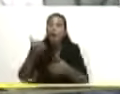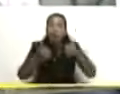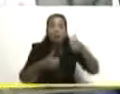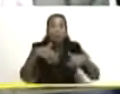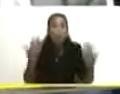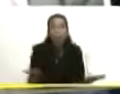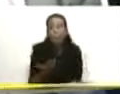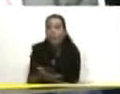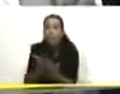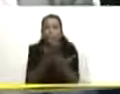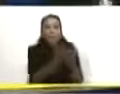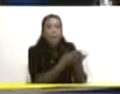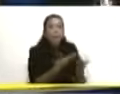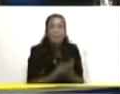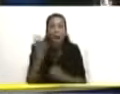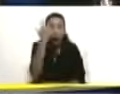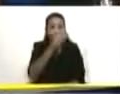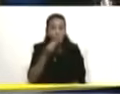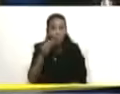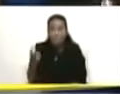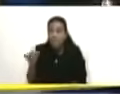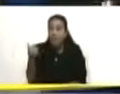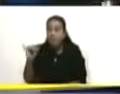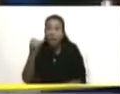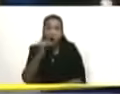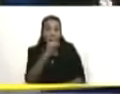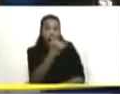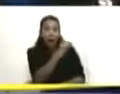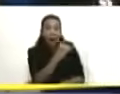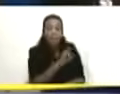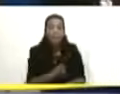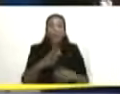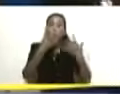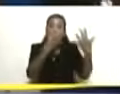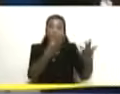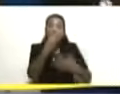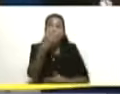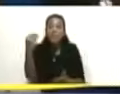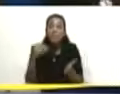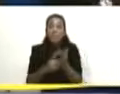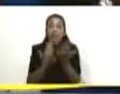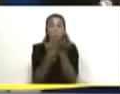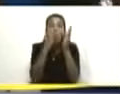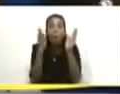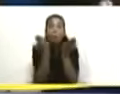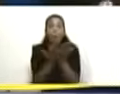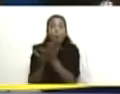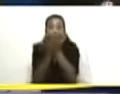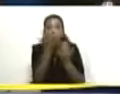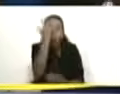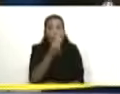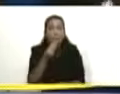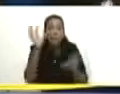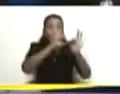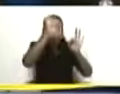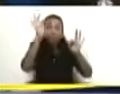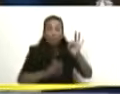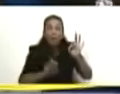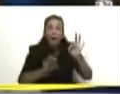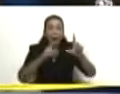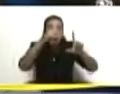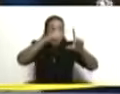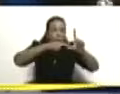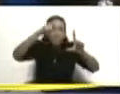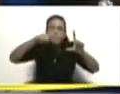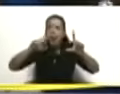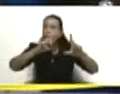concreta para la juventud. Tenemos una meta de 920.000 jóvenes, de acuerdo a las encuestas que hemos hecho, que